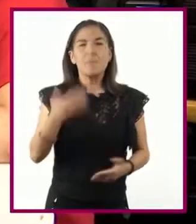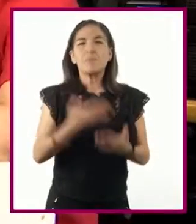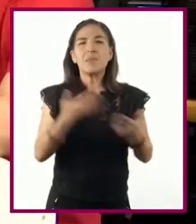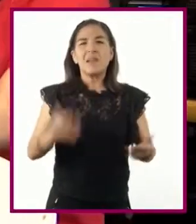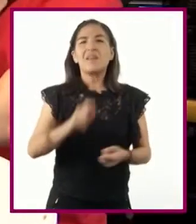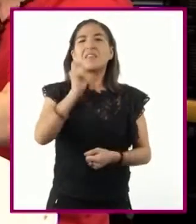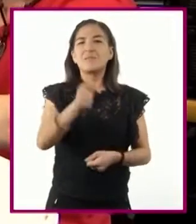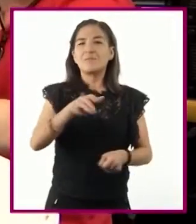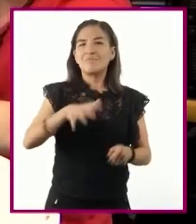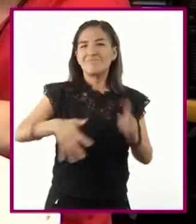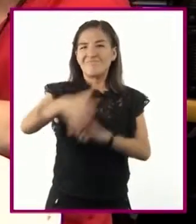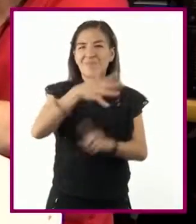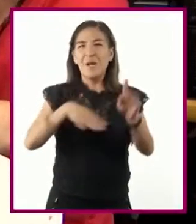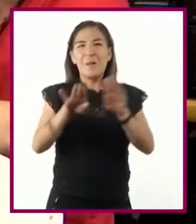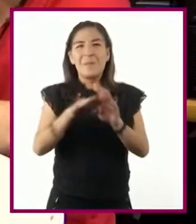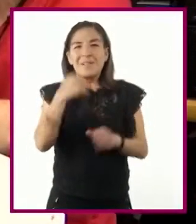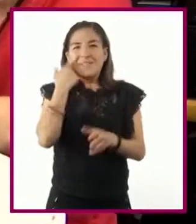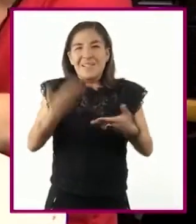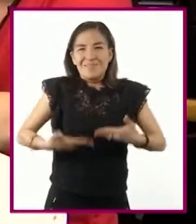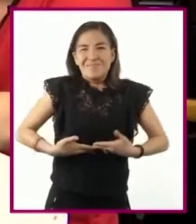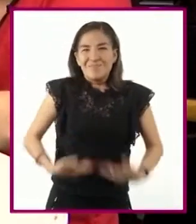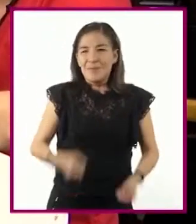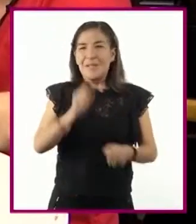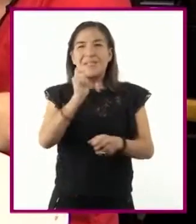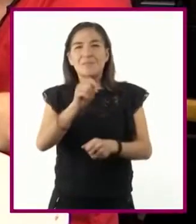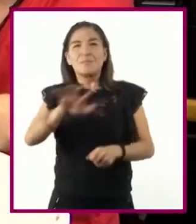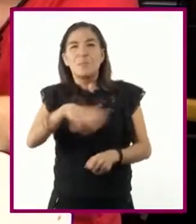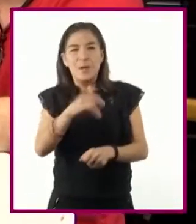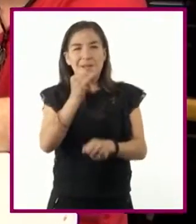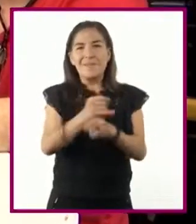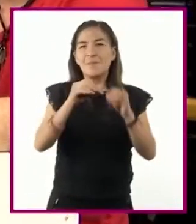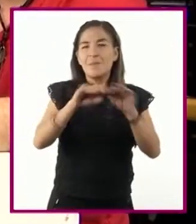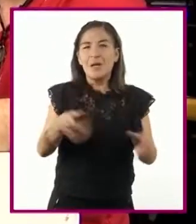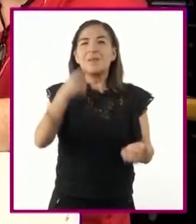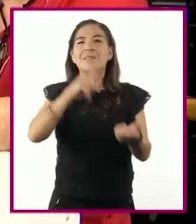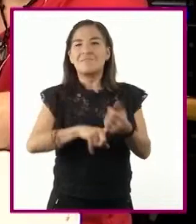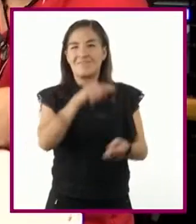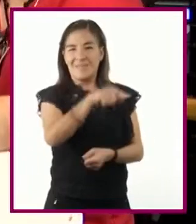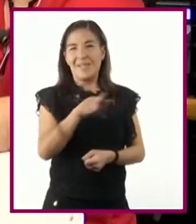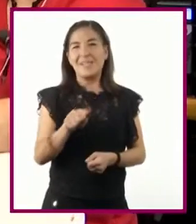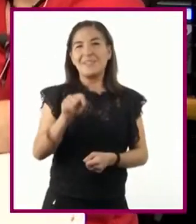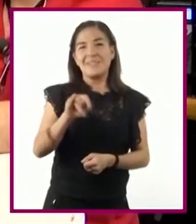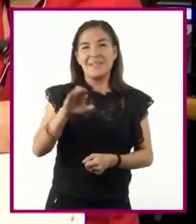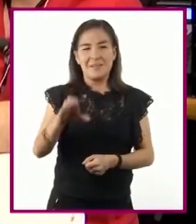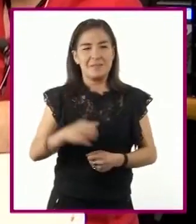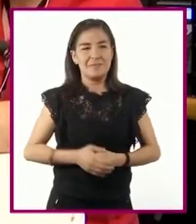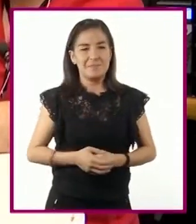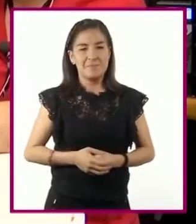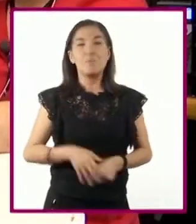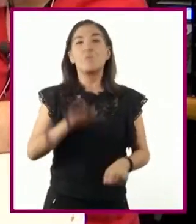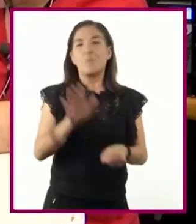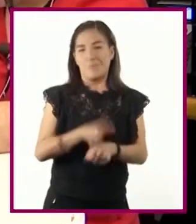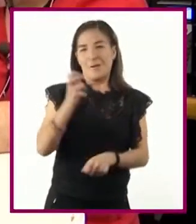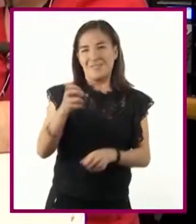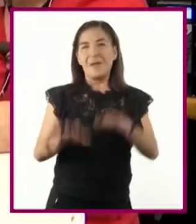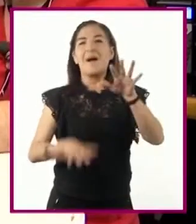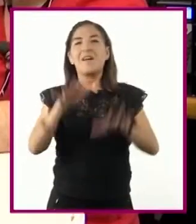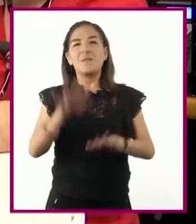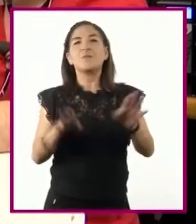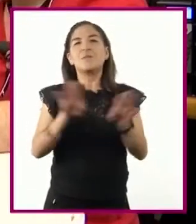apetito insaciable por conseguir información a través de las TIC, por lo que a veces